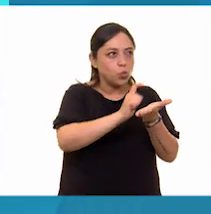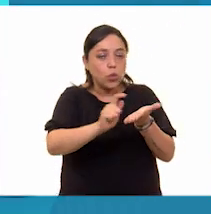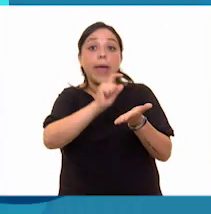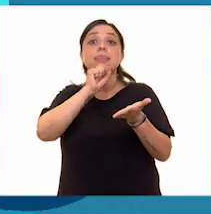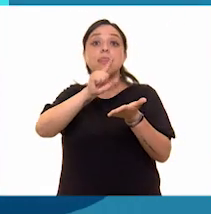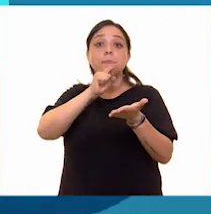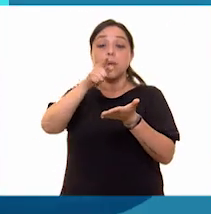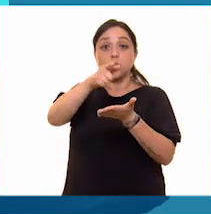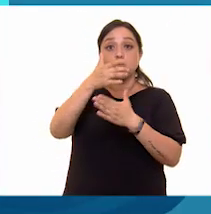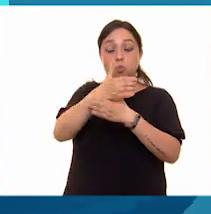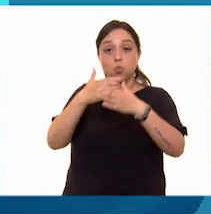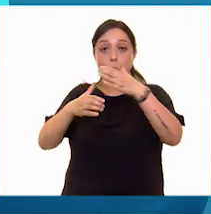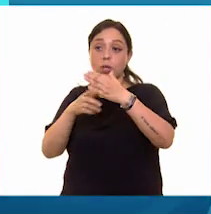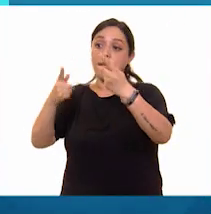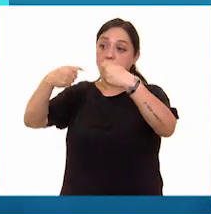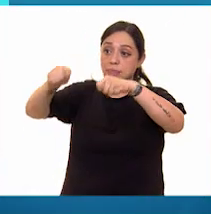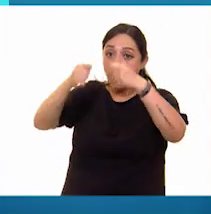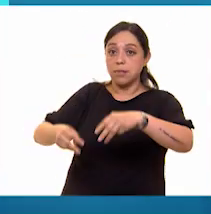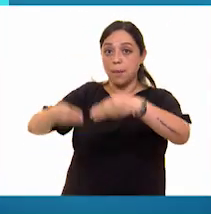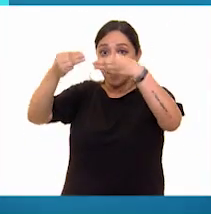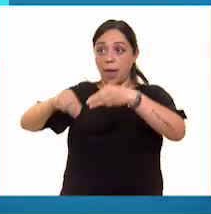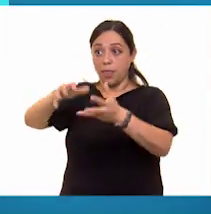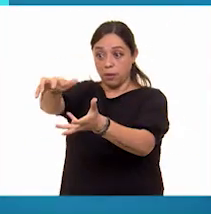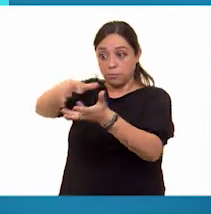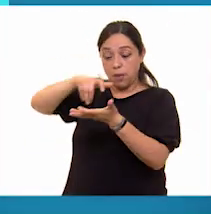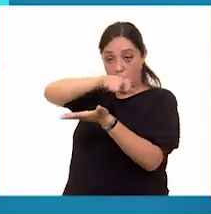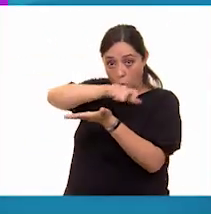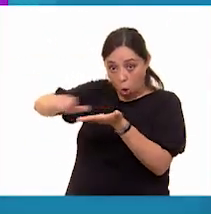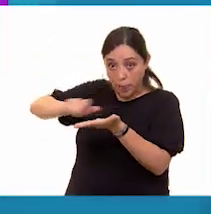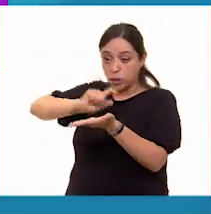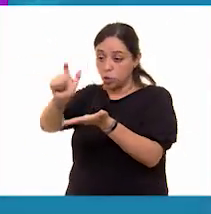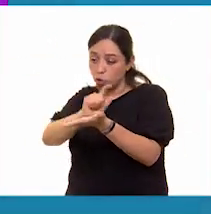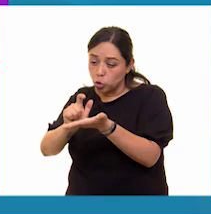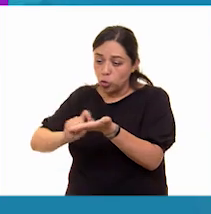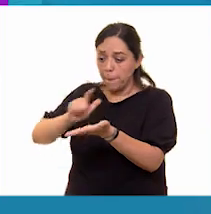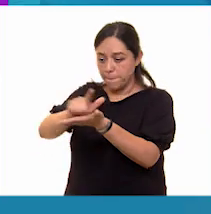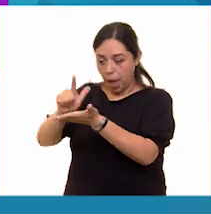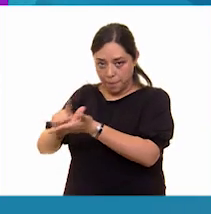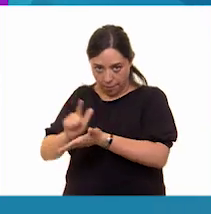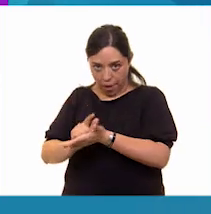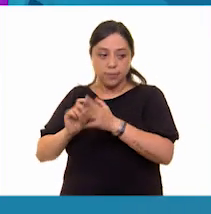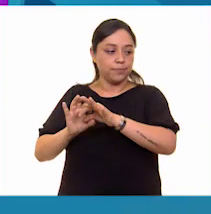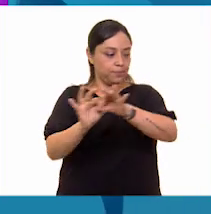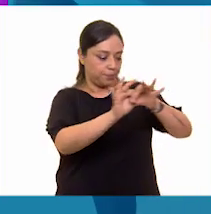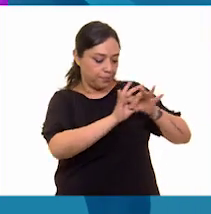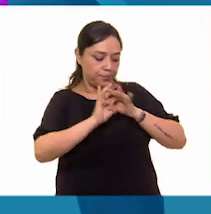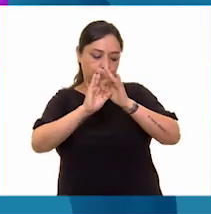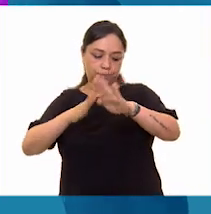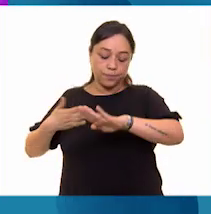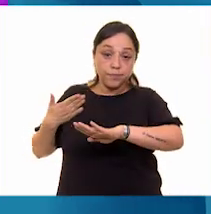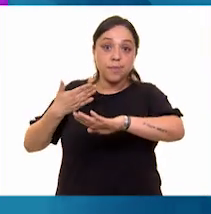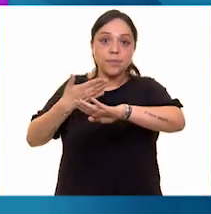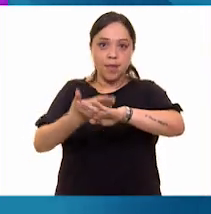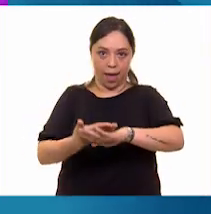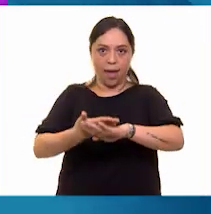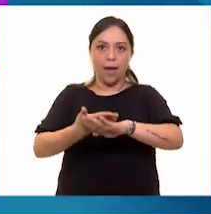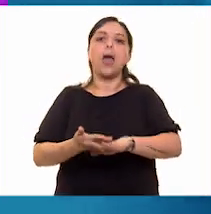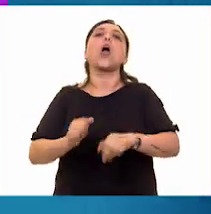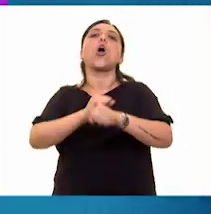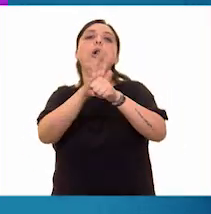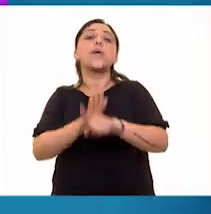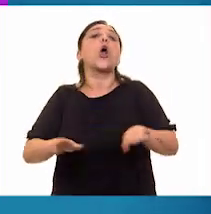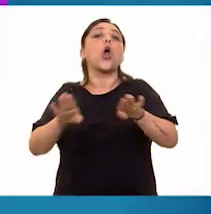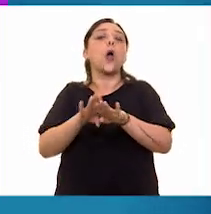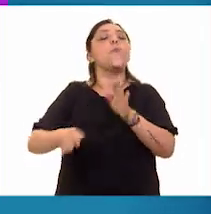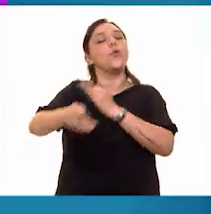las cosas que compres en la tienda o en el supermercado. Sigamos luchando juntos contra este virus, cuidándonos los